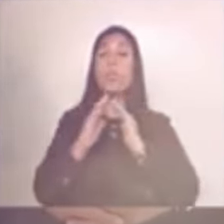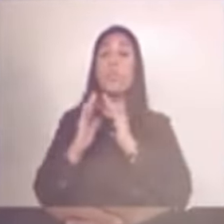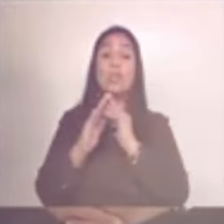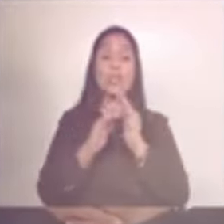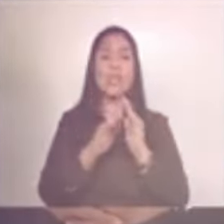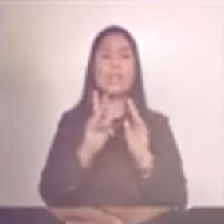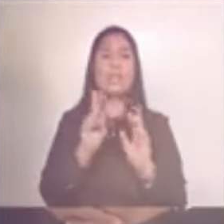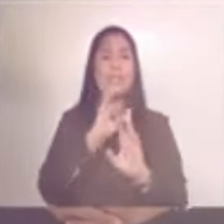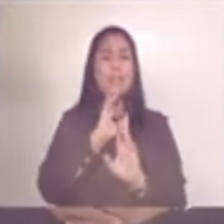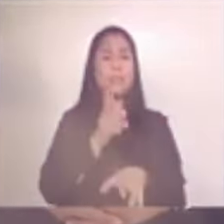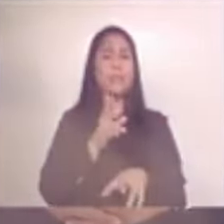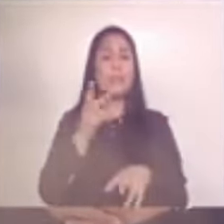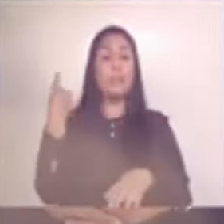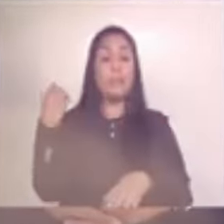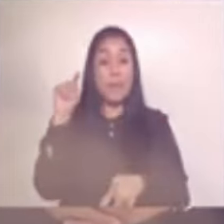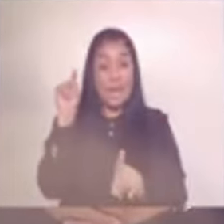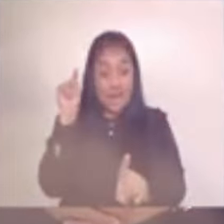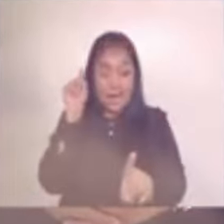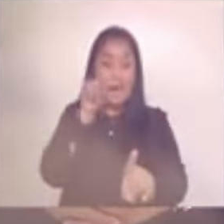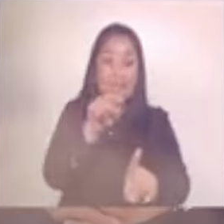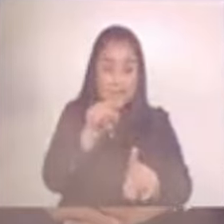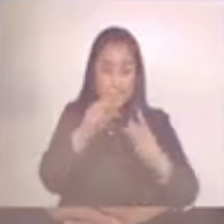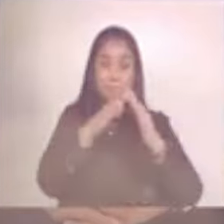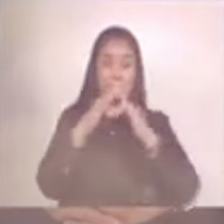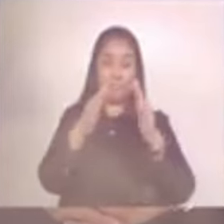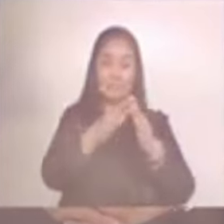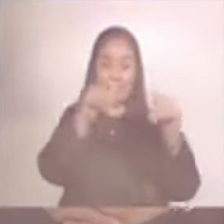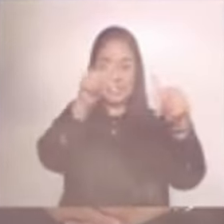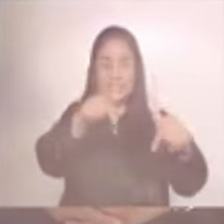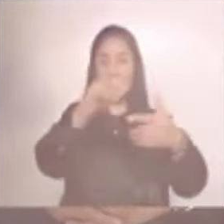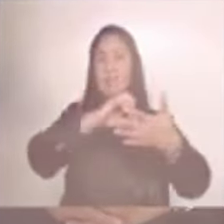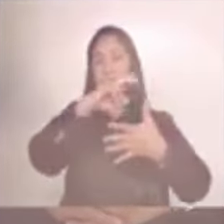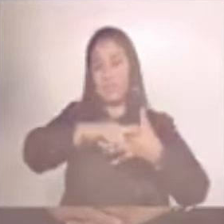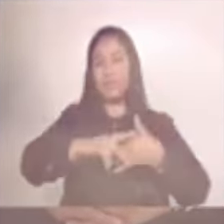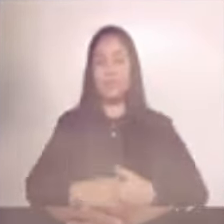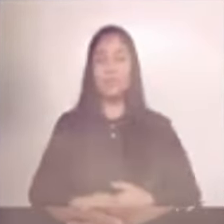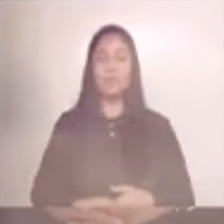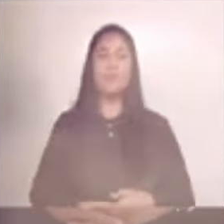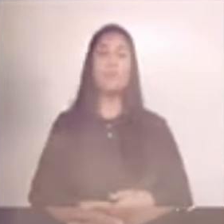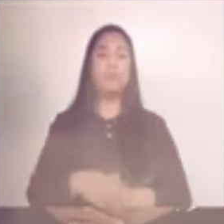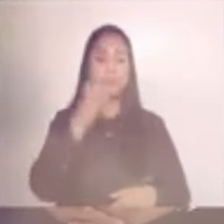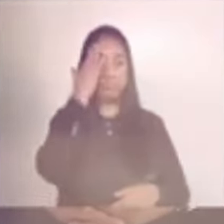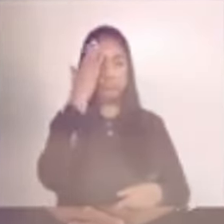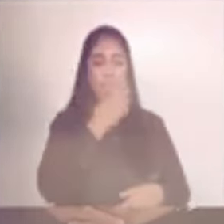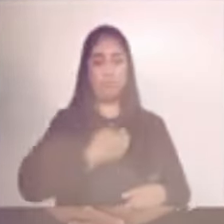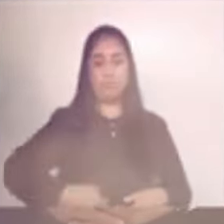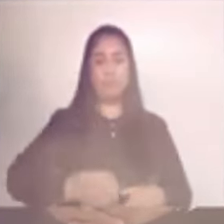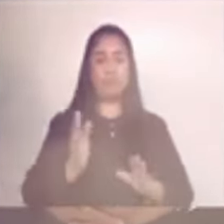para las comunidades con este tipo de proyectos. Gracias, señor presidente. Continuamos